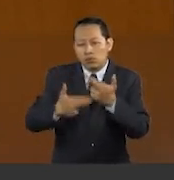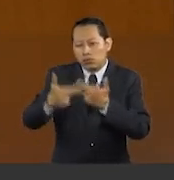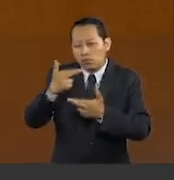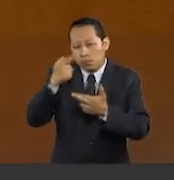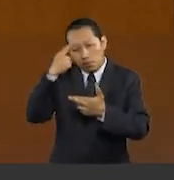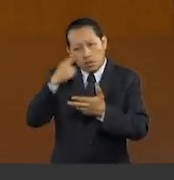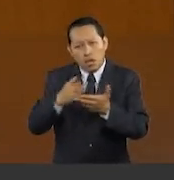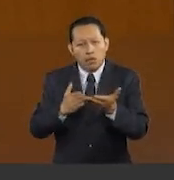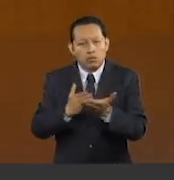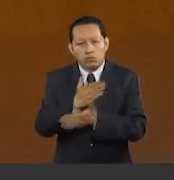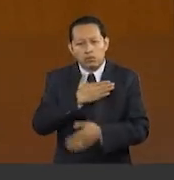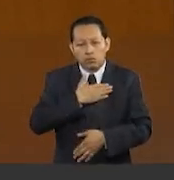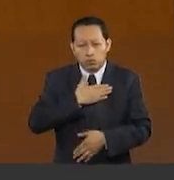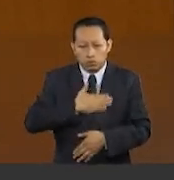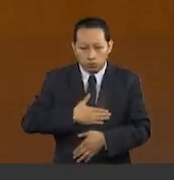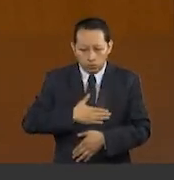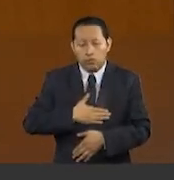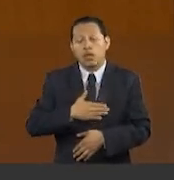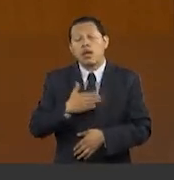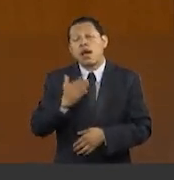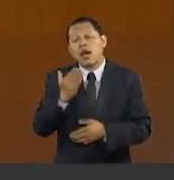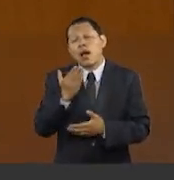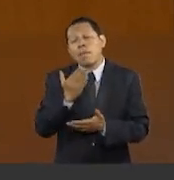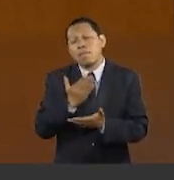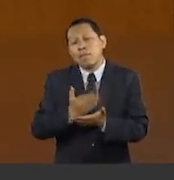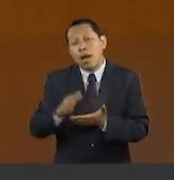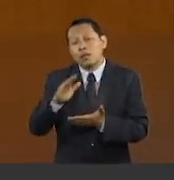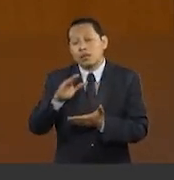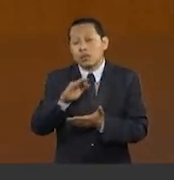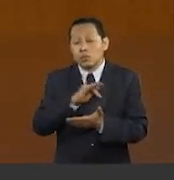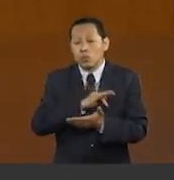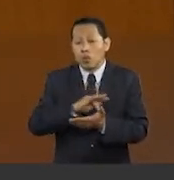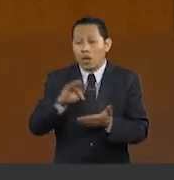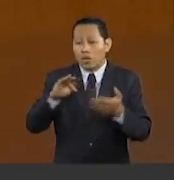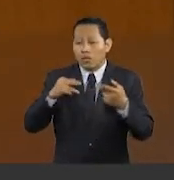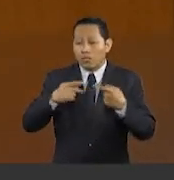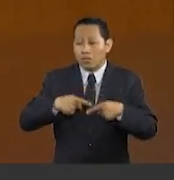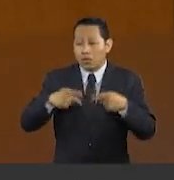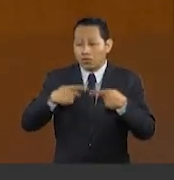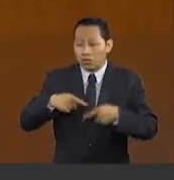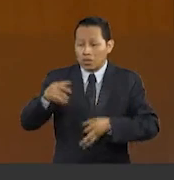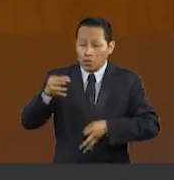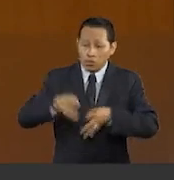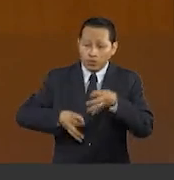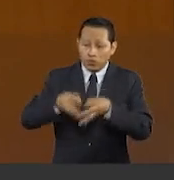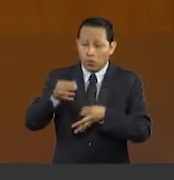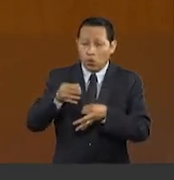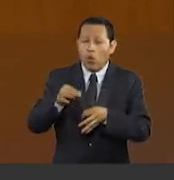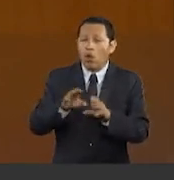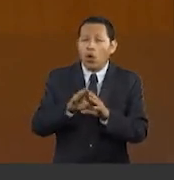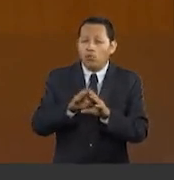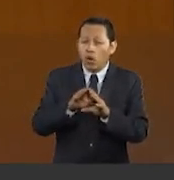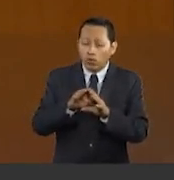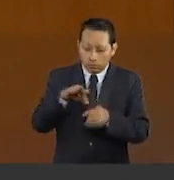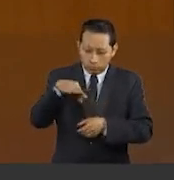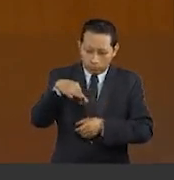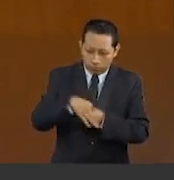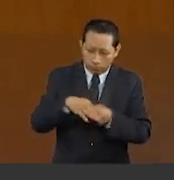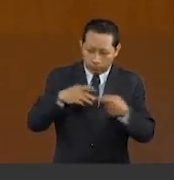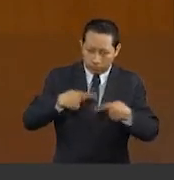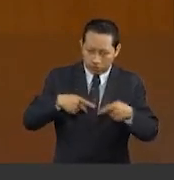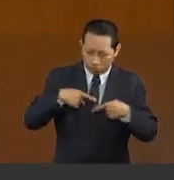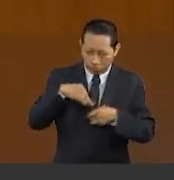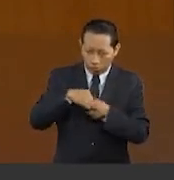la justicia. Además, el proceso de elección de las personas juzgadoras mediante el voto popular